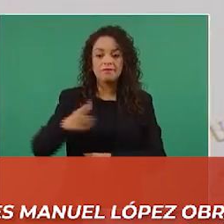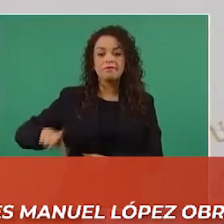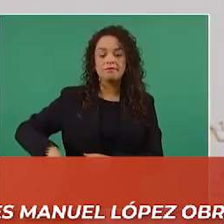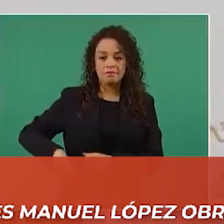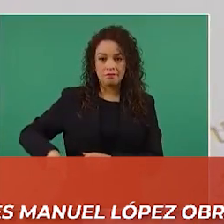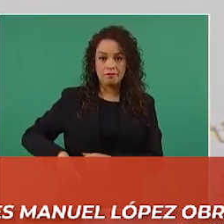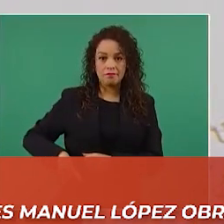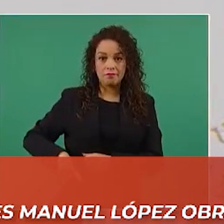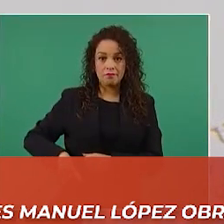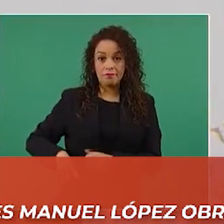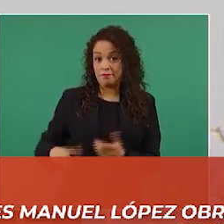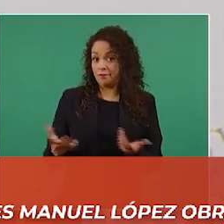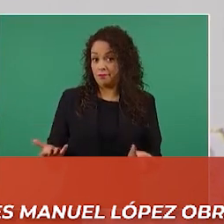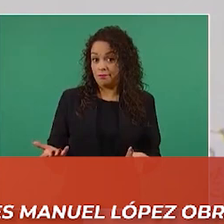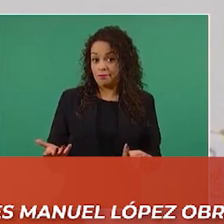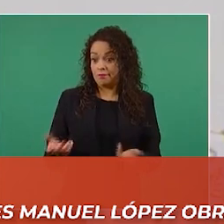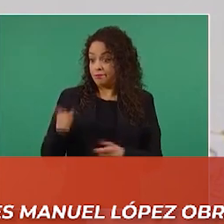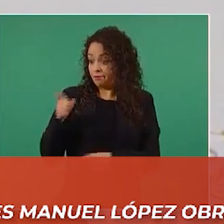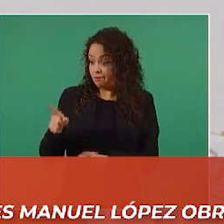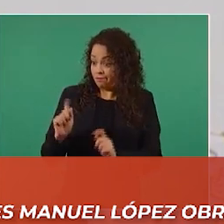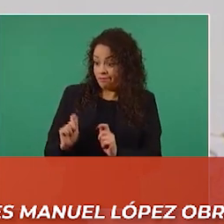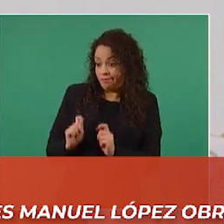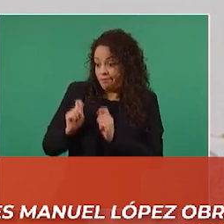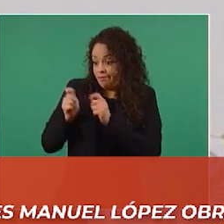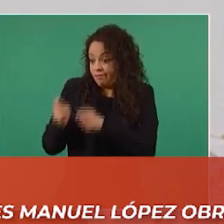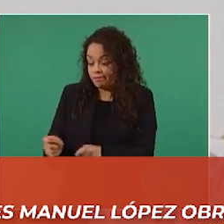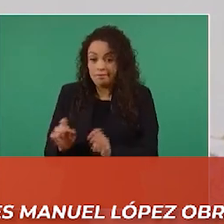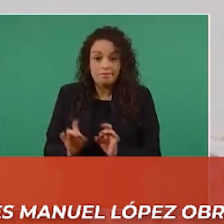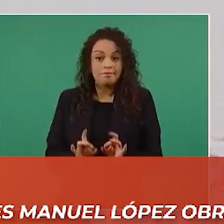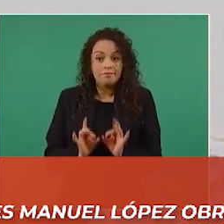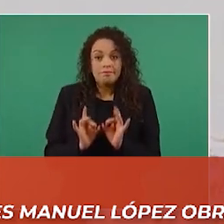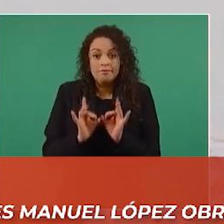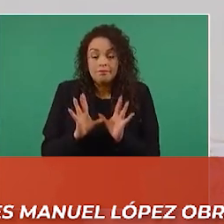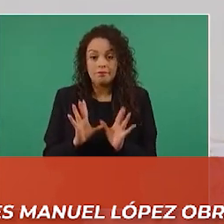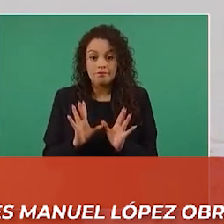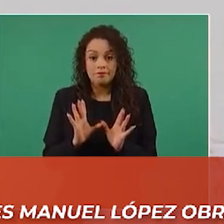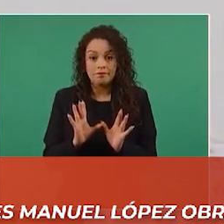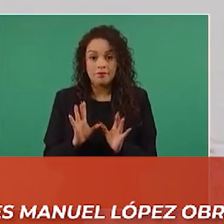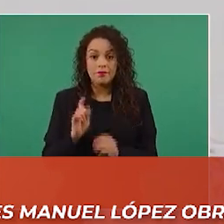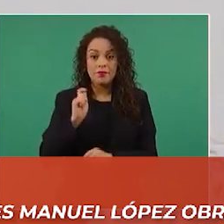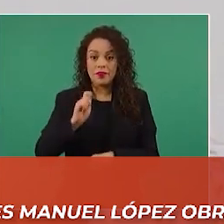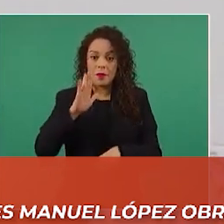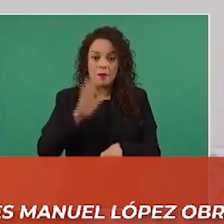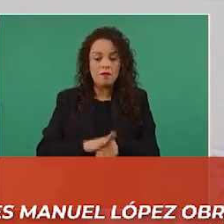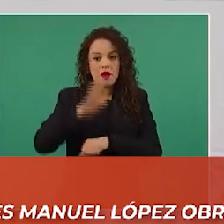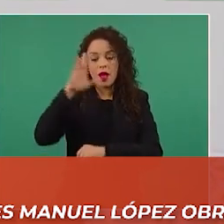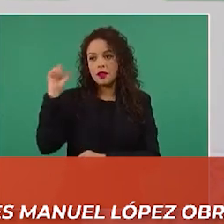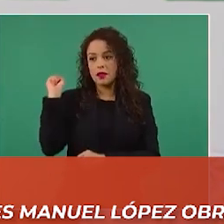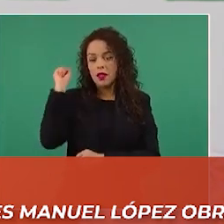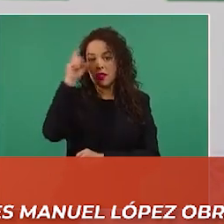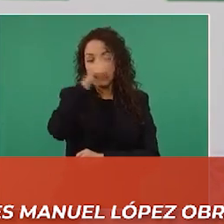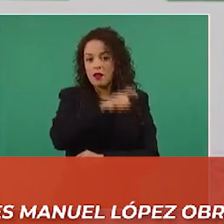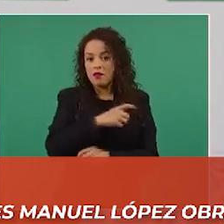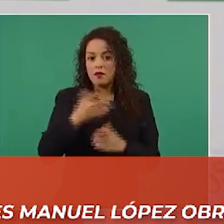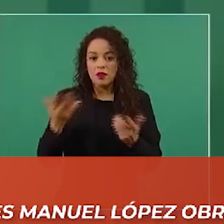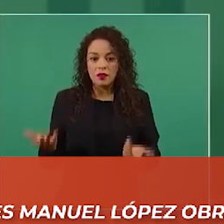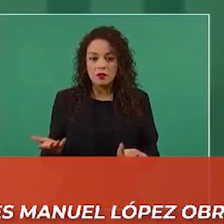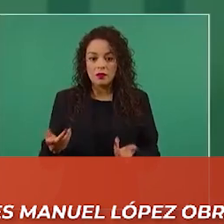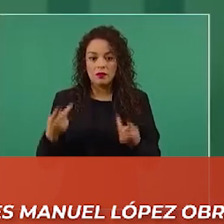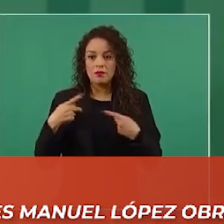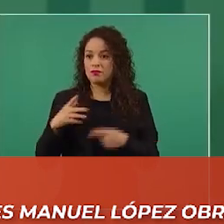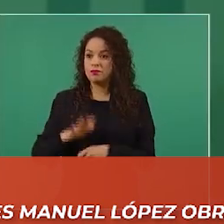Le tocó a él enfrentar las situaciones más difíciles, la